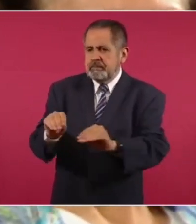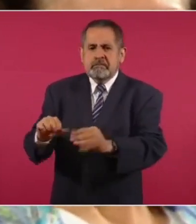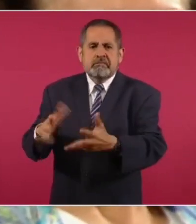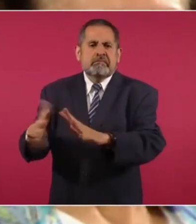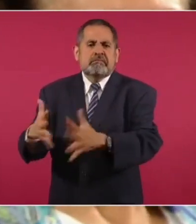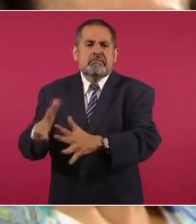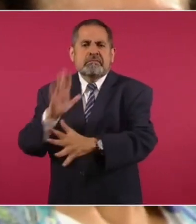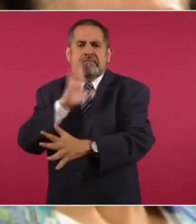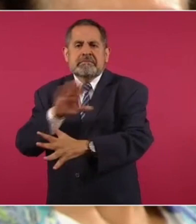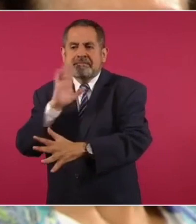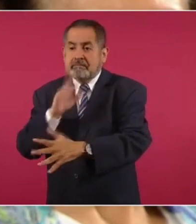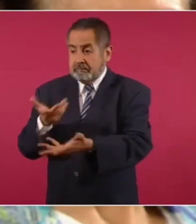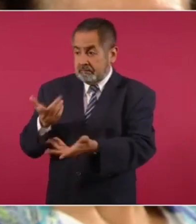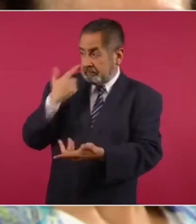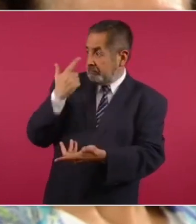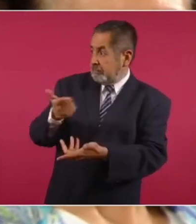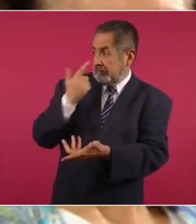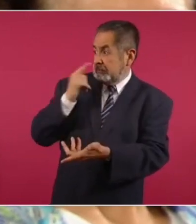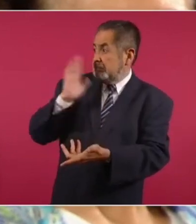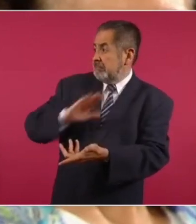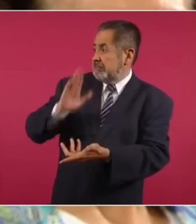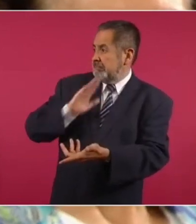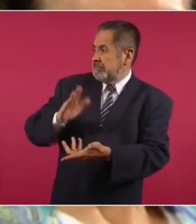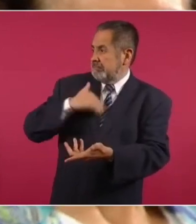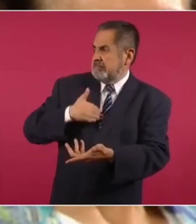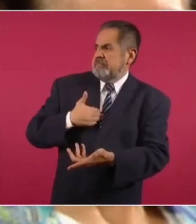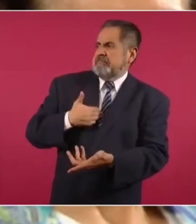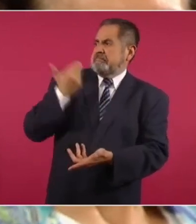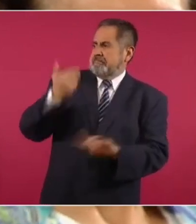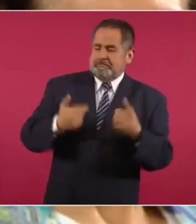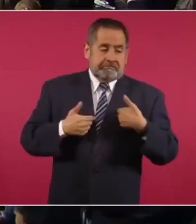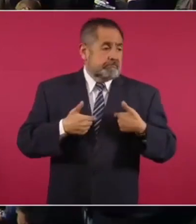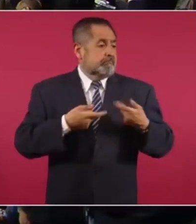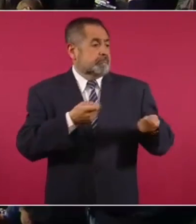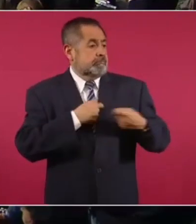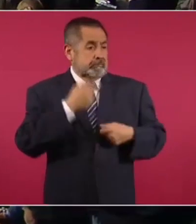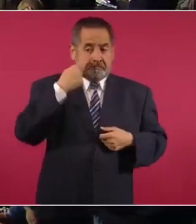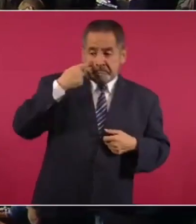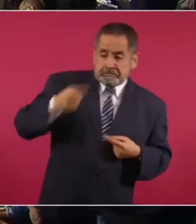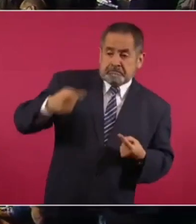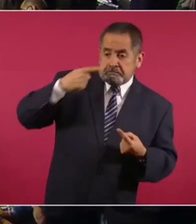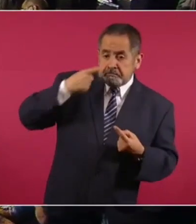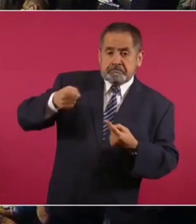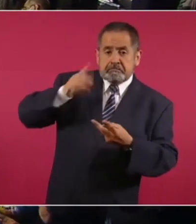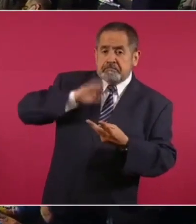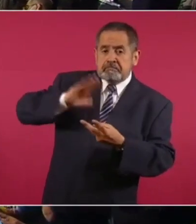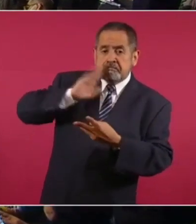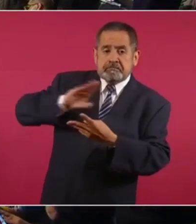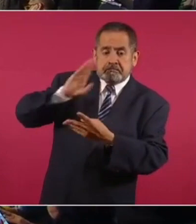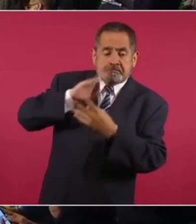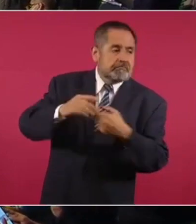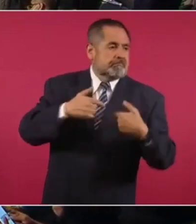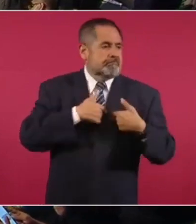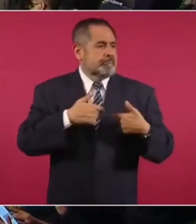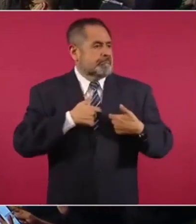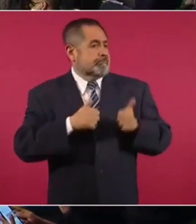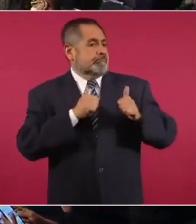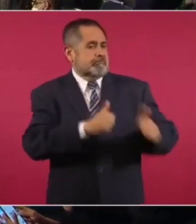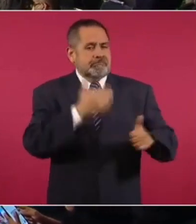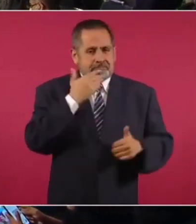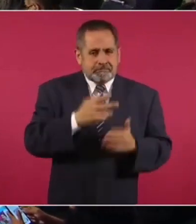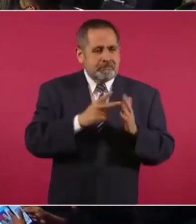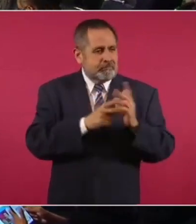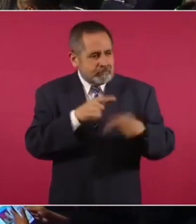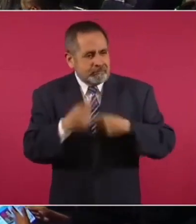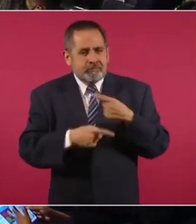que ante la falta de resultados en las instituciones ellos sigan señalando violaciones del Estado mexicano y con ello se reinicie este